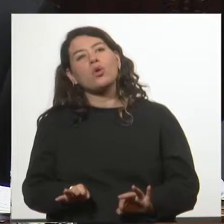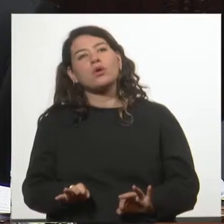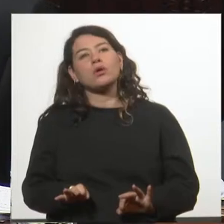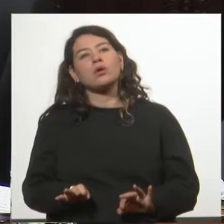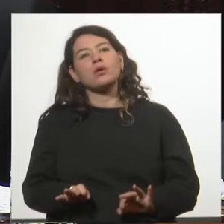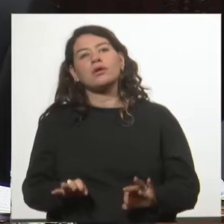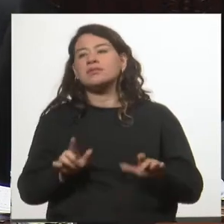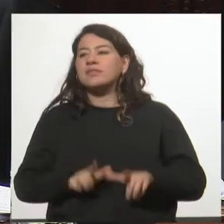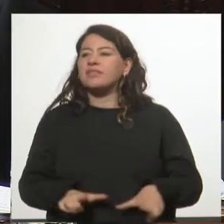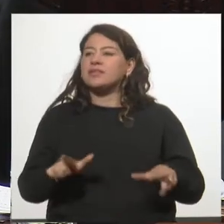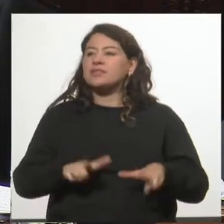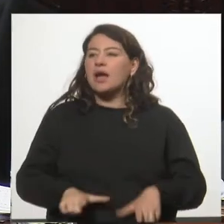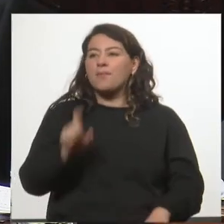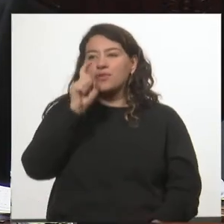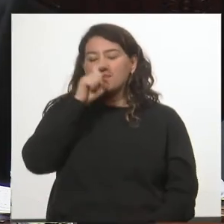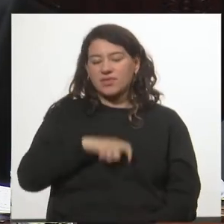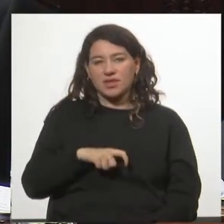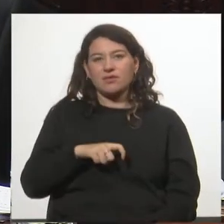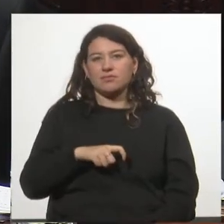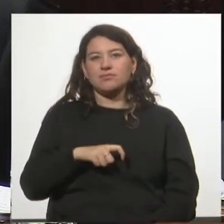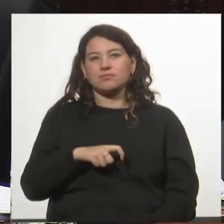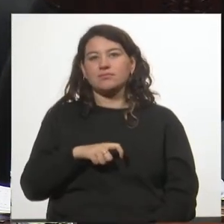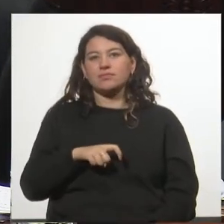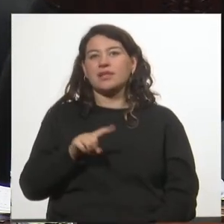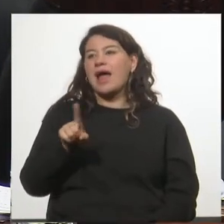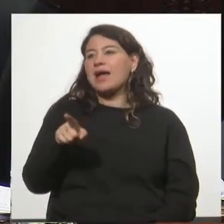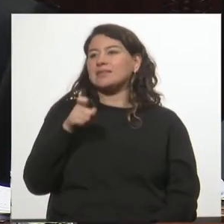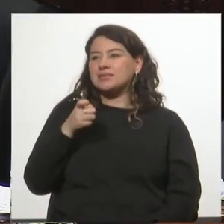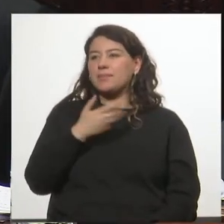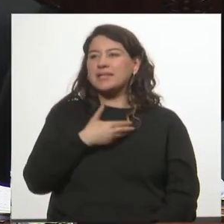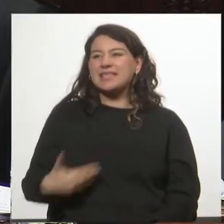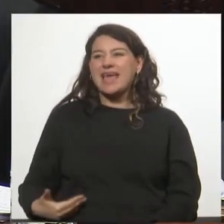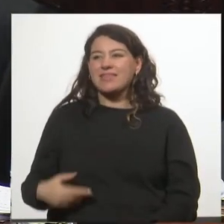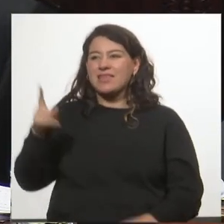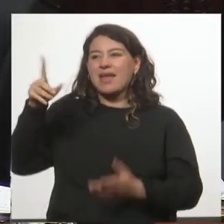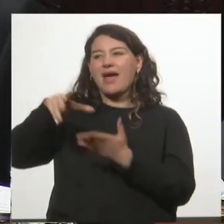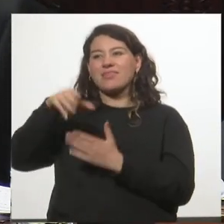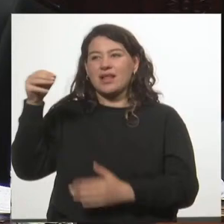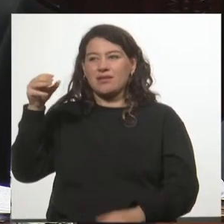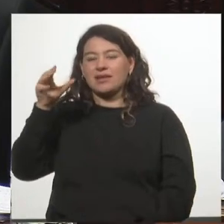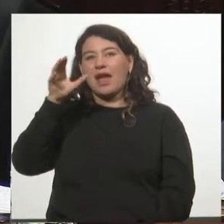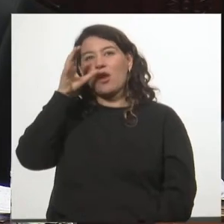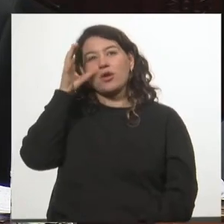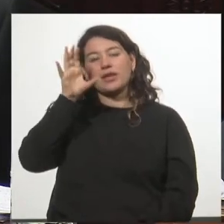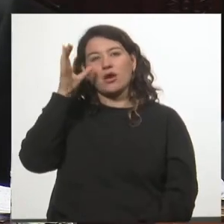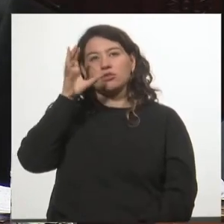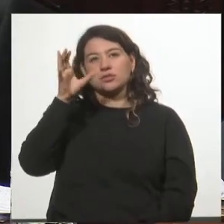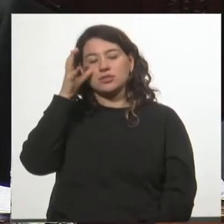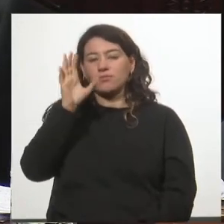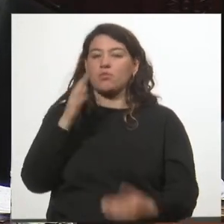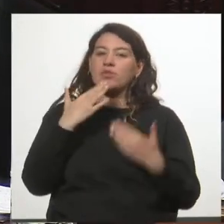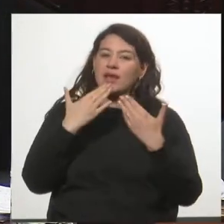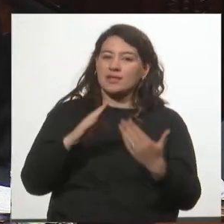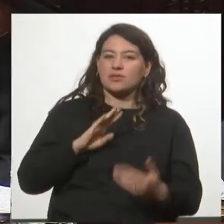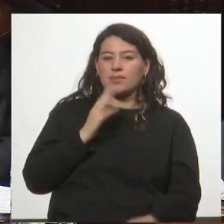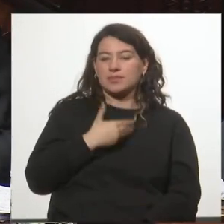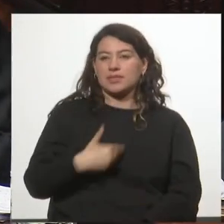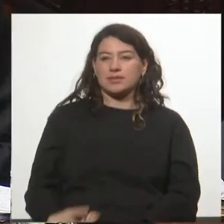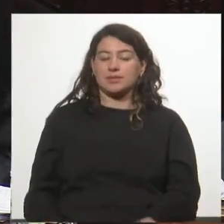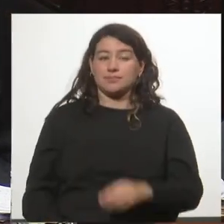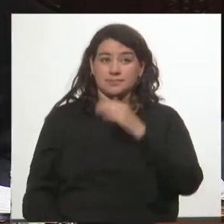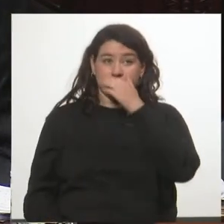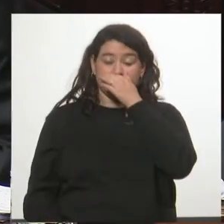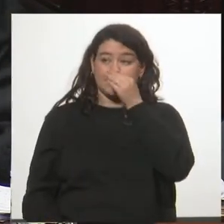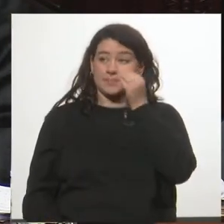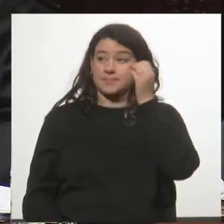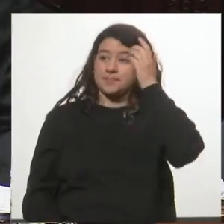en la intendencia de montevideo de la ex presidente de antel carolina cossé muchas gracias señor presidente